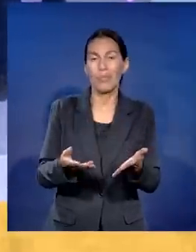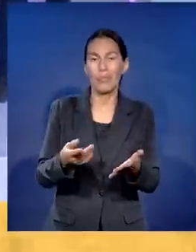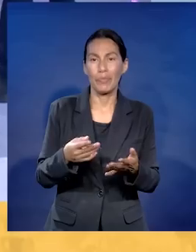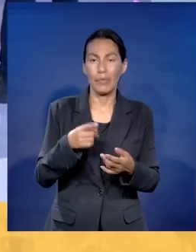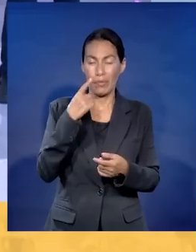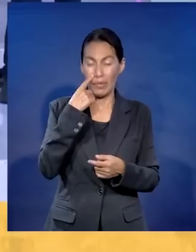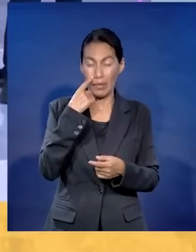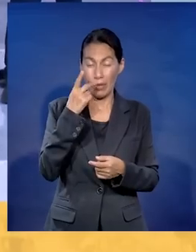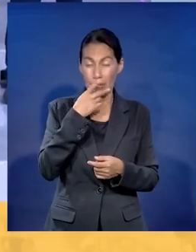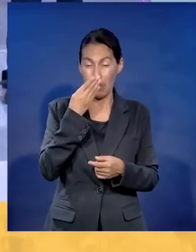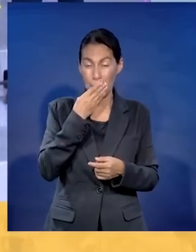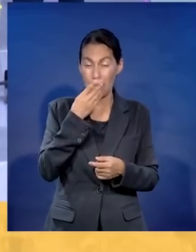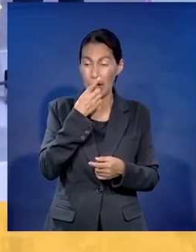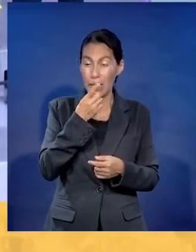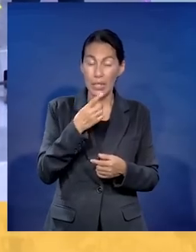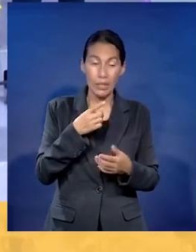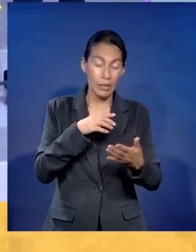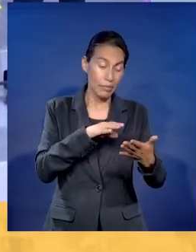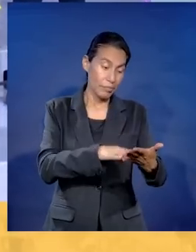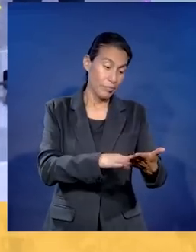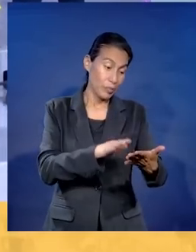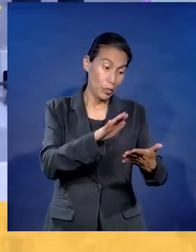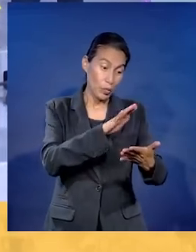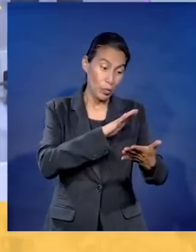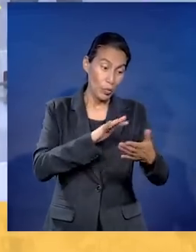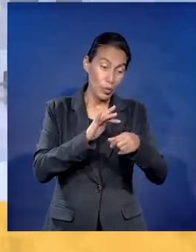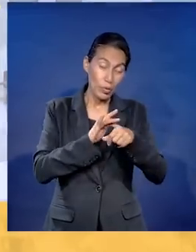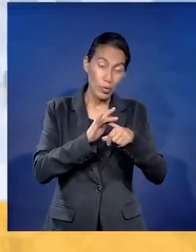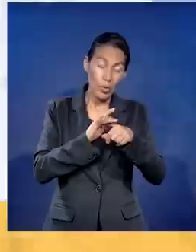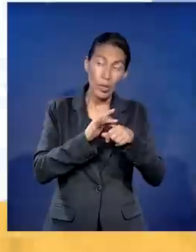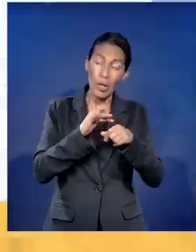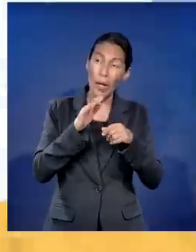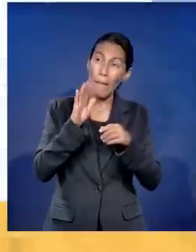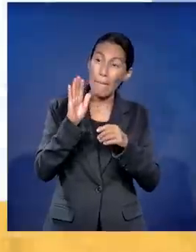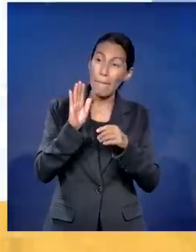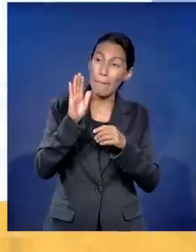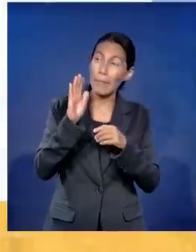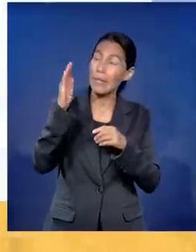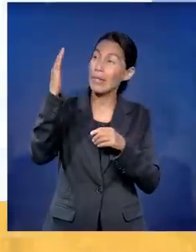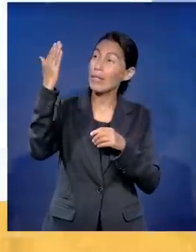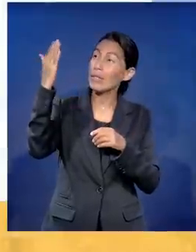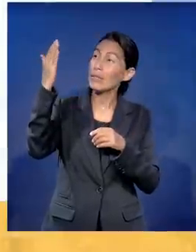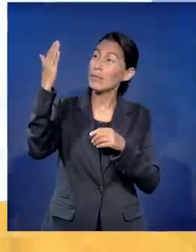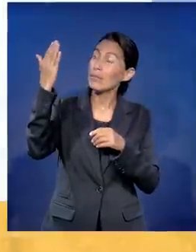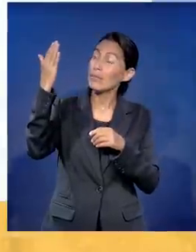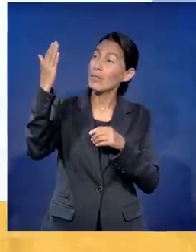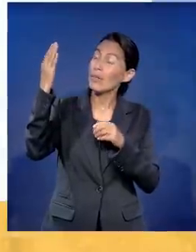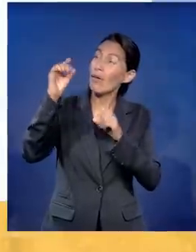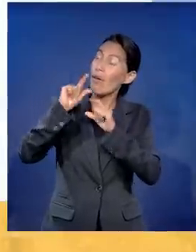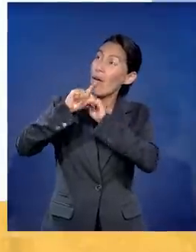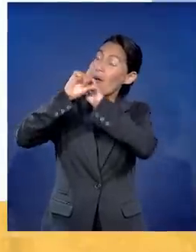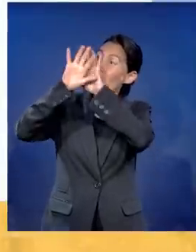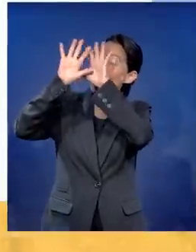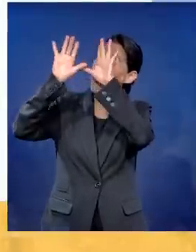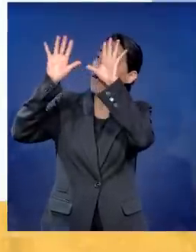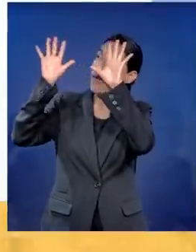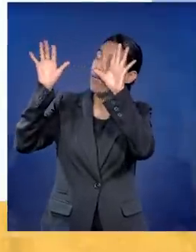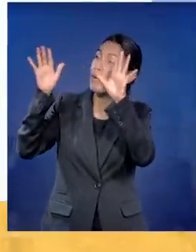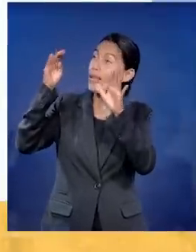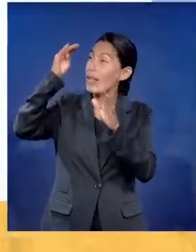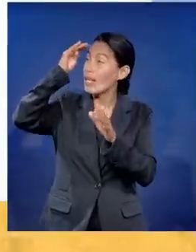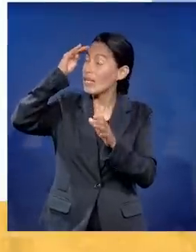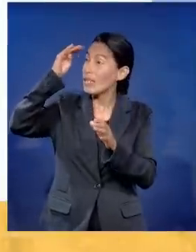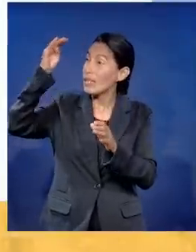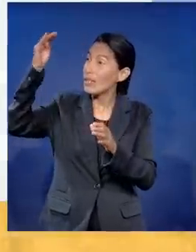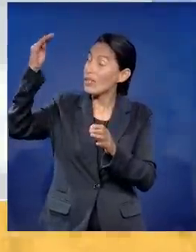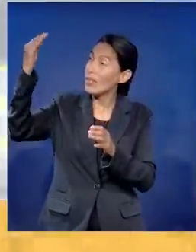nosotros todos con el rostro descubierto contemplando como en un espejo la gloria del señor estamos siendo Qué